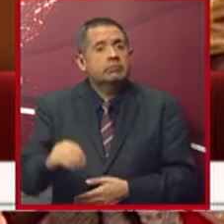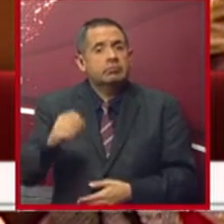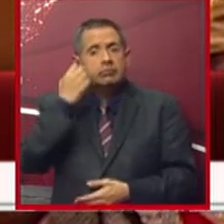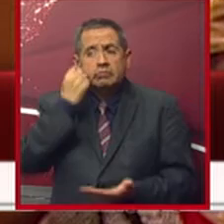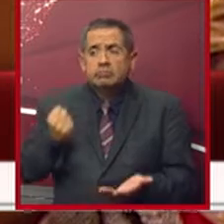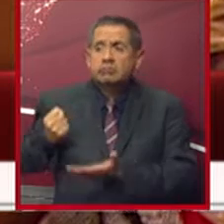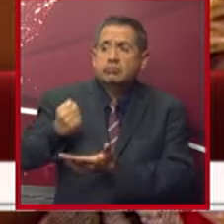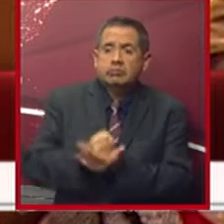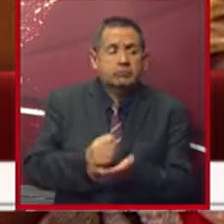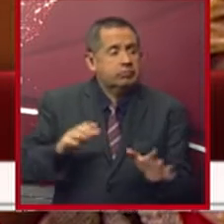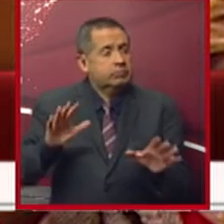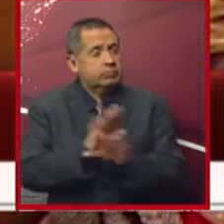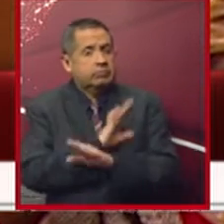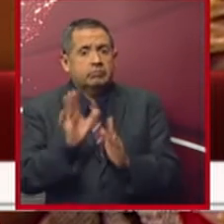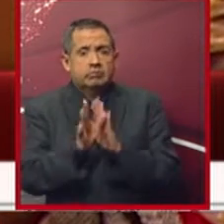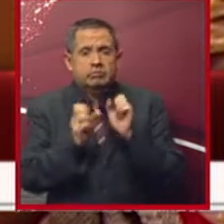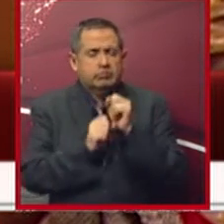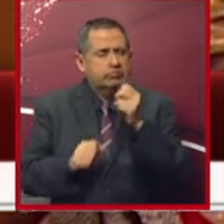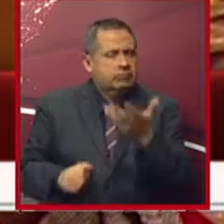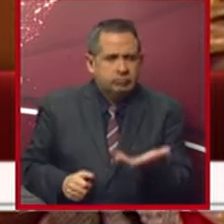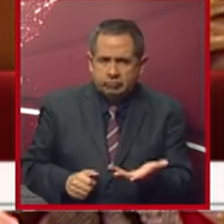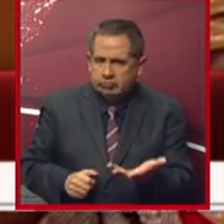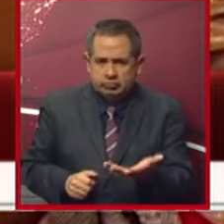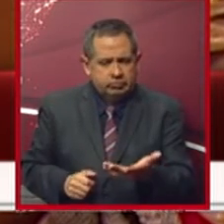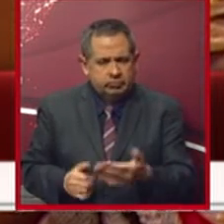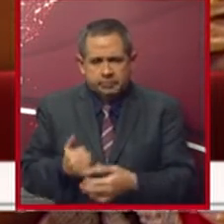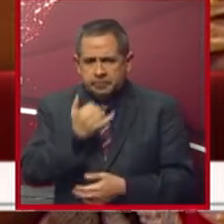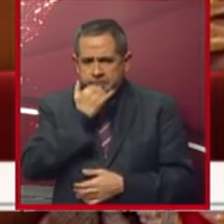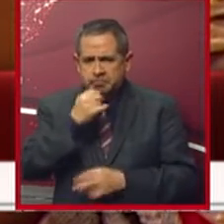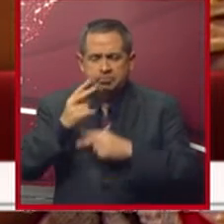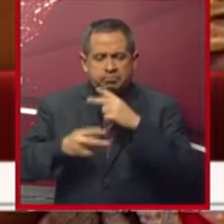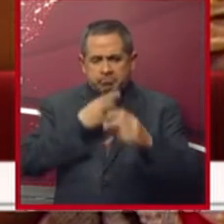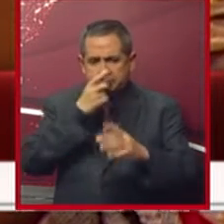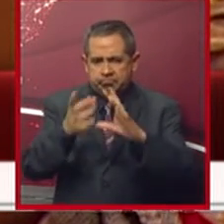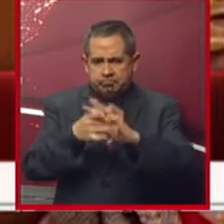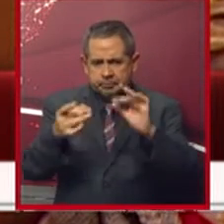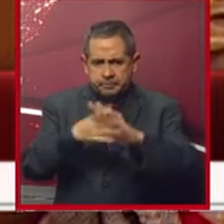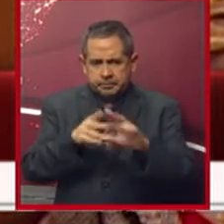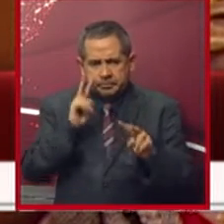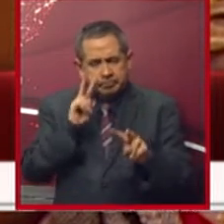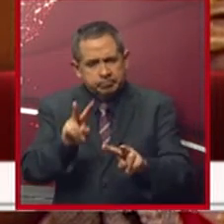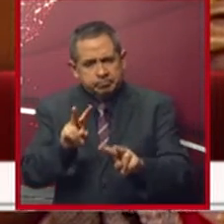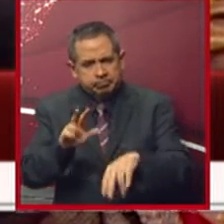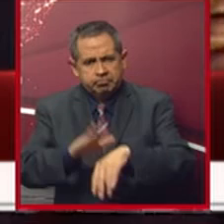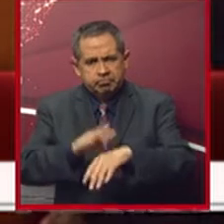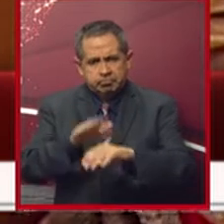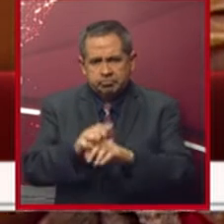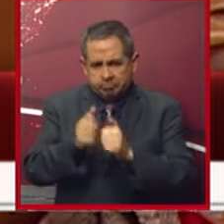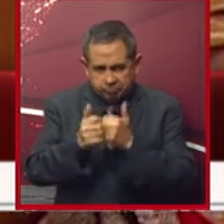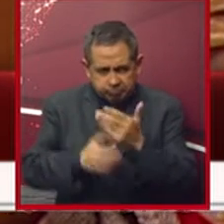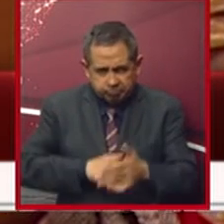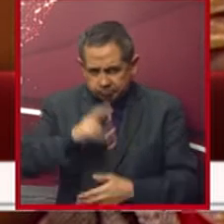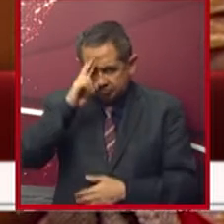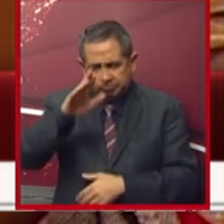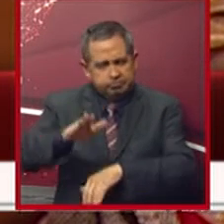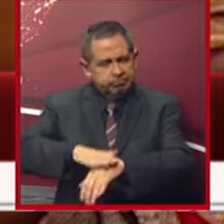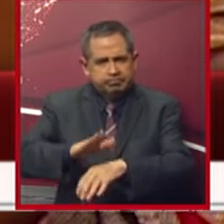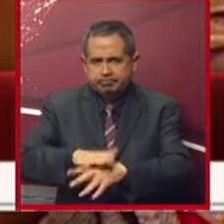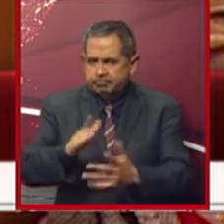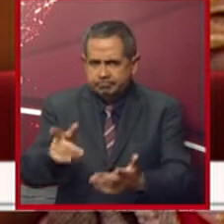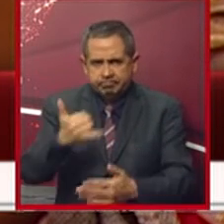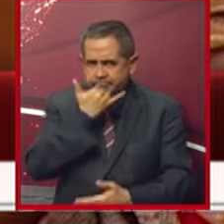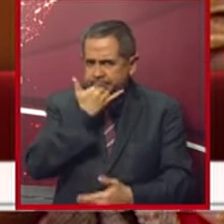una reforma a la norma suprema. Ello me permite realizar un atento y siempre respetuoso llamado a la